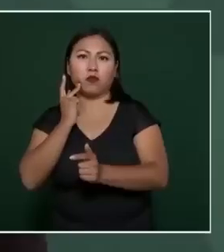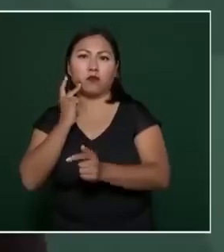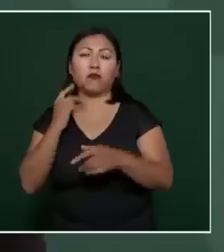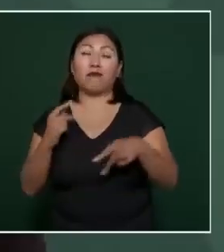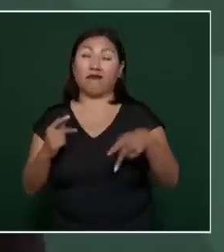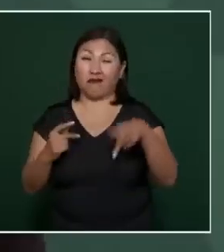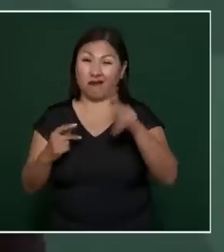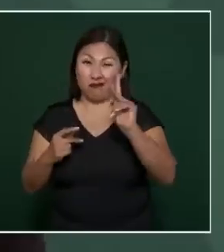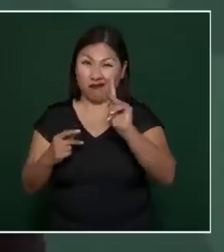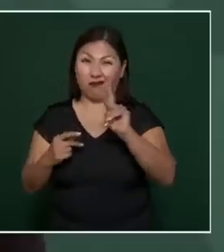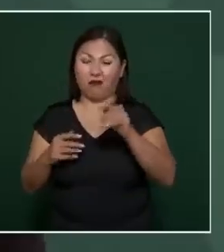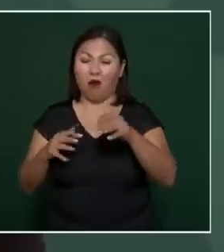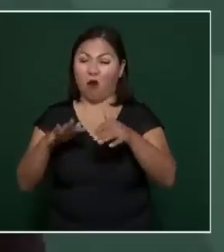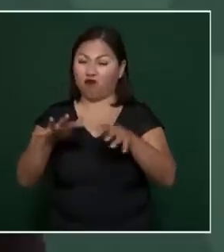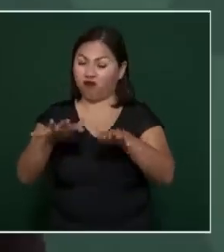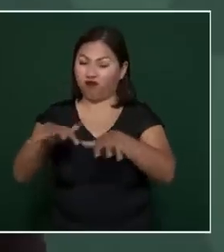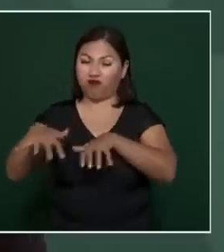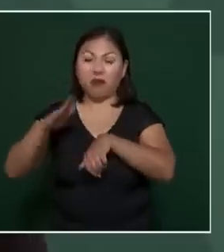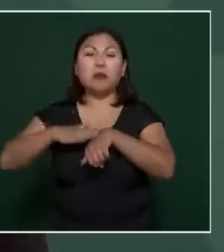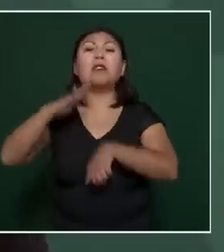muy conservadores,